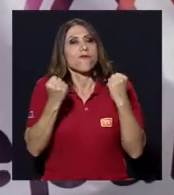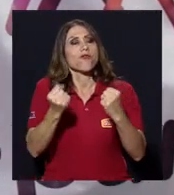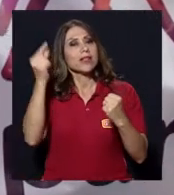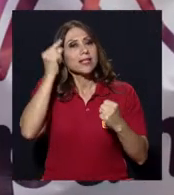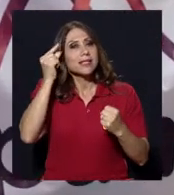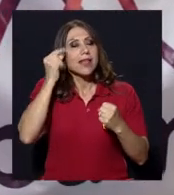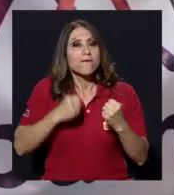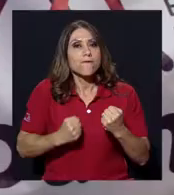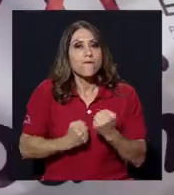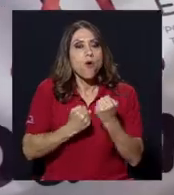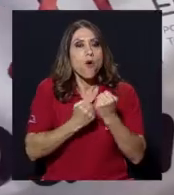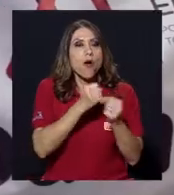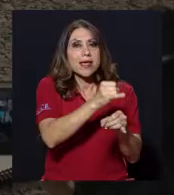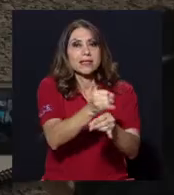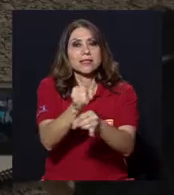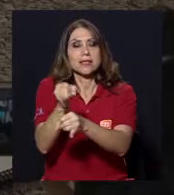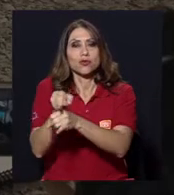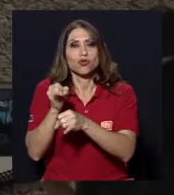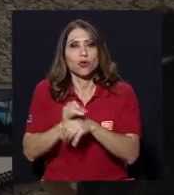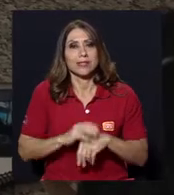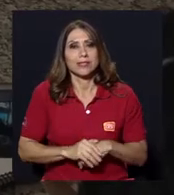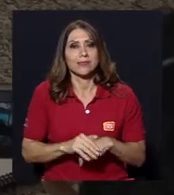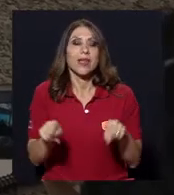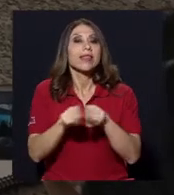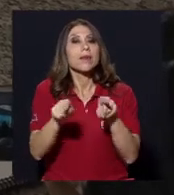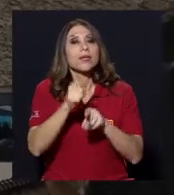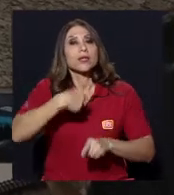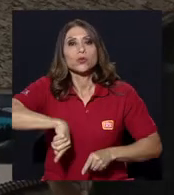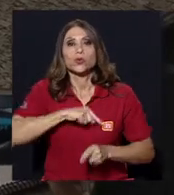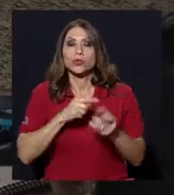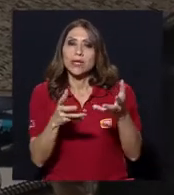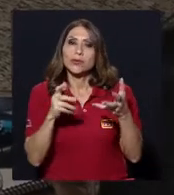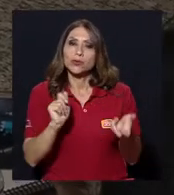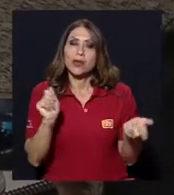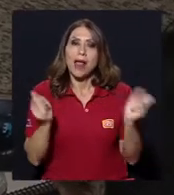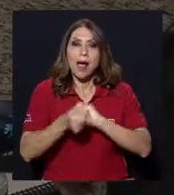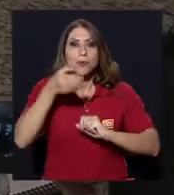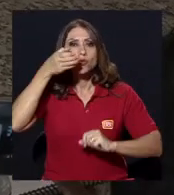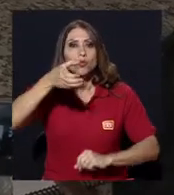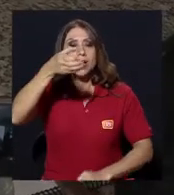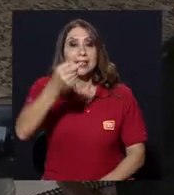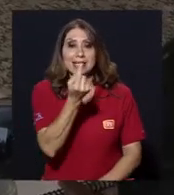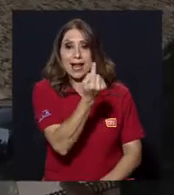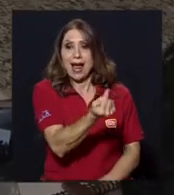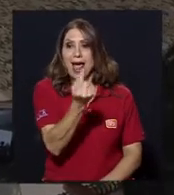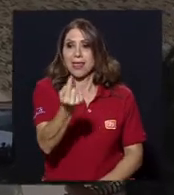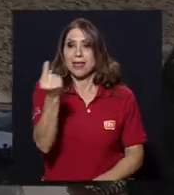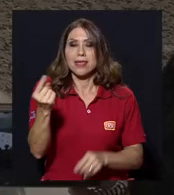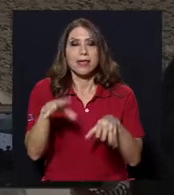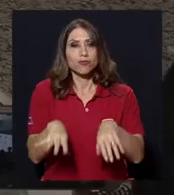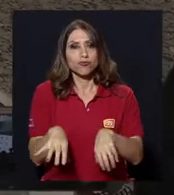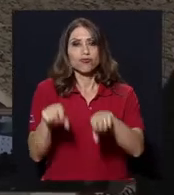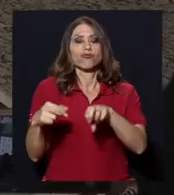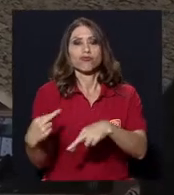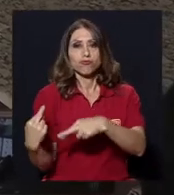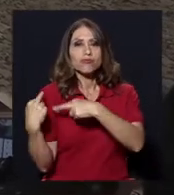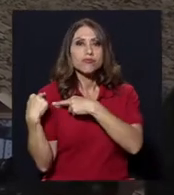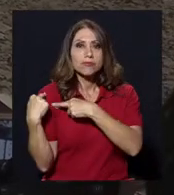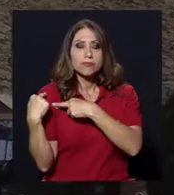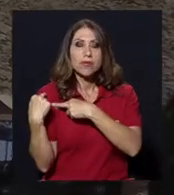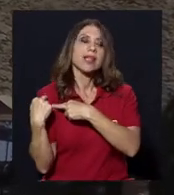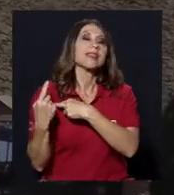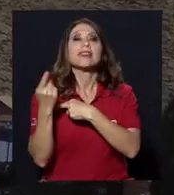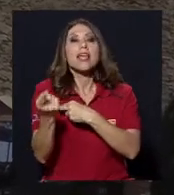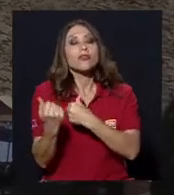instituciones. Estamos abogando también por esos cambios culturales donde cada quien asuma la responsabilidad de aportar a que la